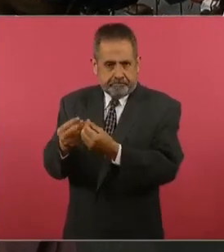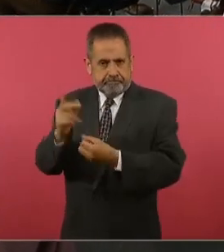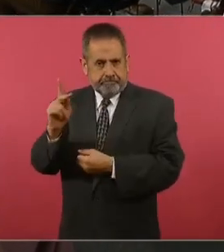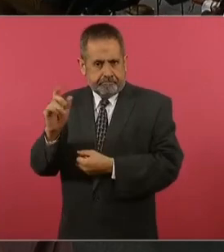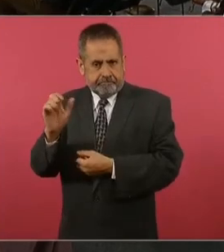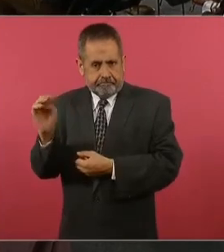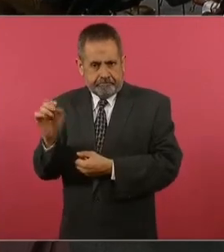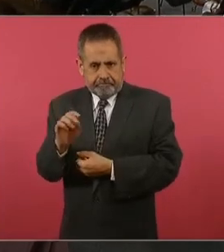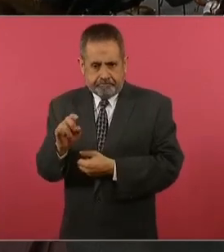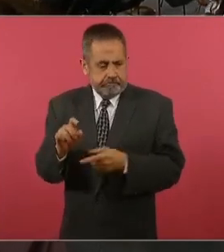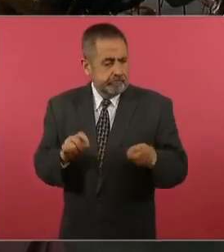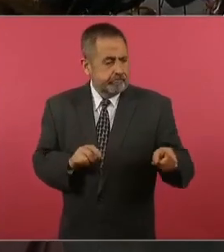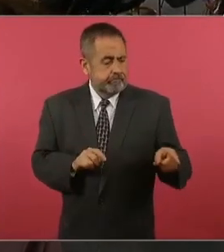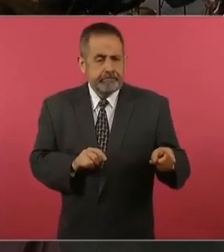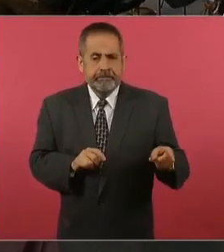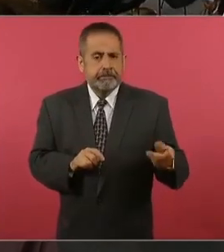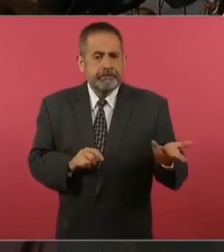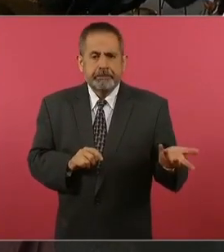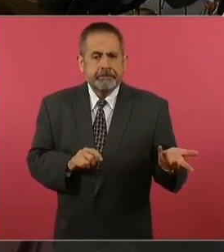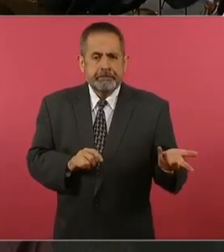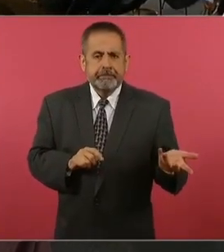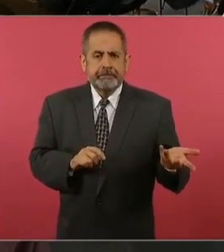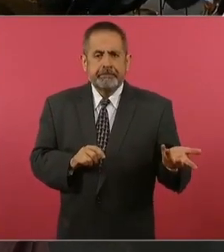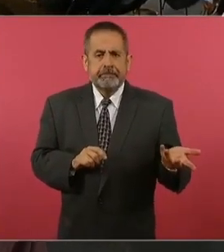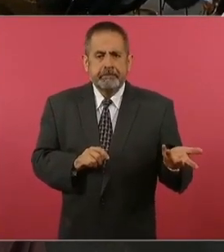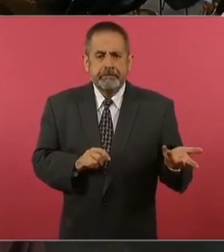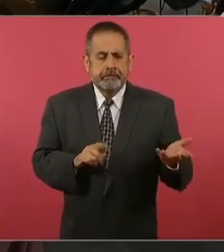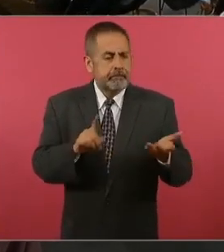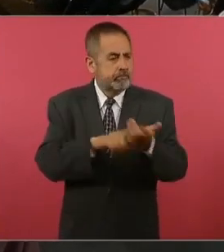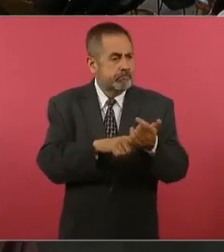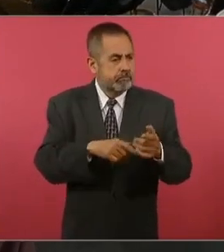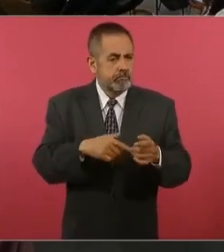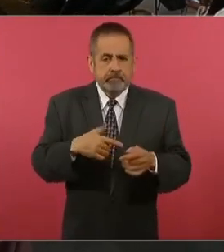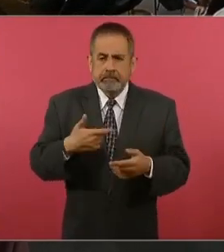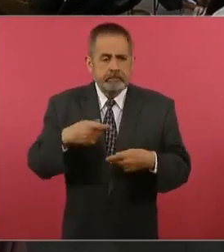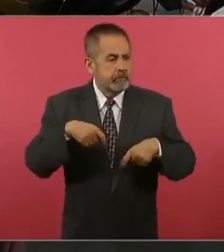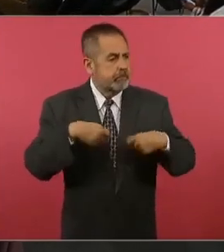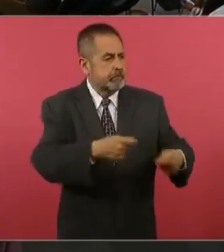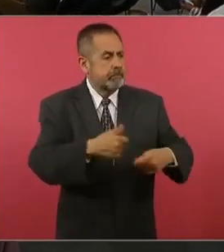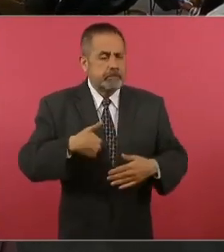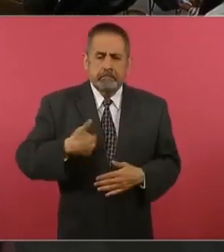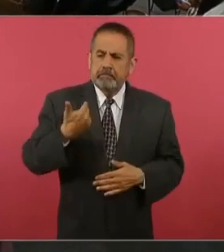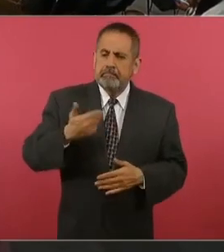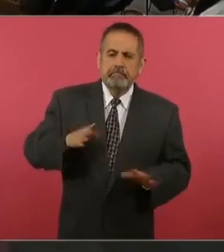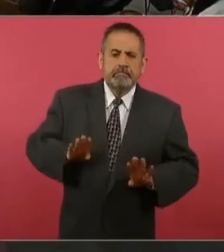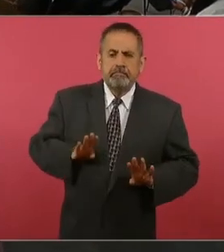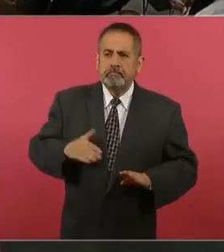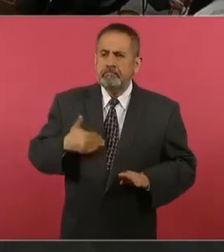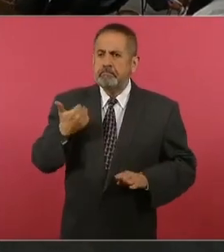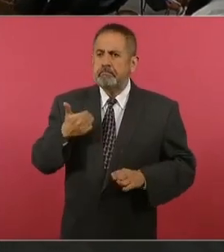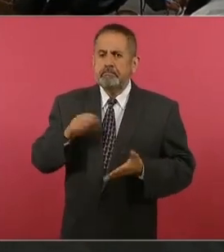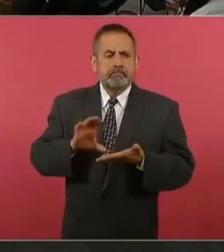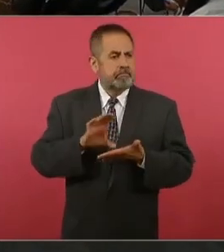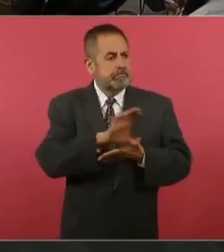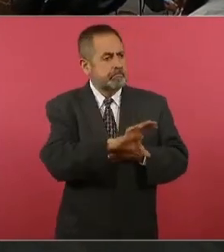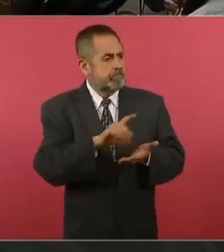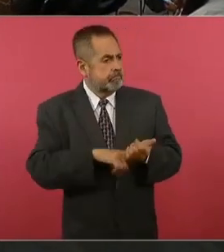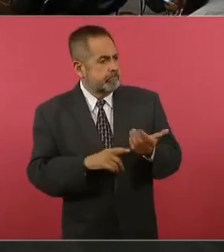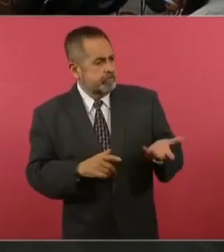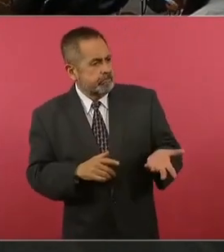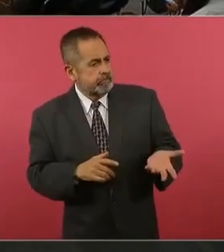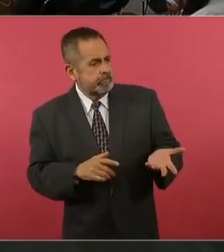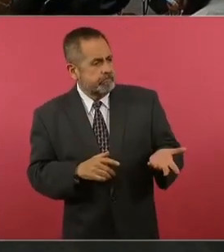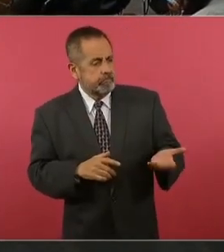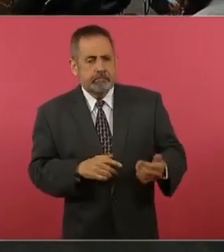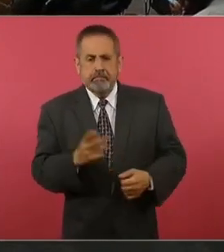pues también están recibiendo ellos un gran beneficio. ¿Cuál sería su opinión, señor presidente? Mi opinión